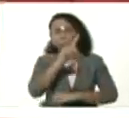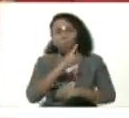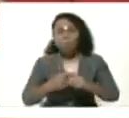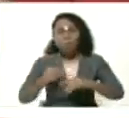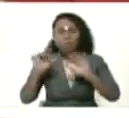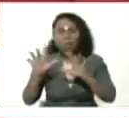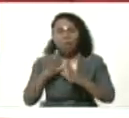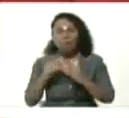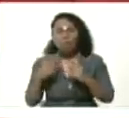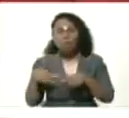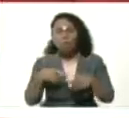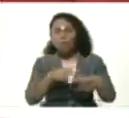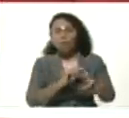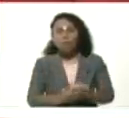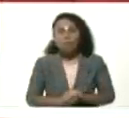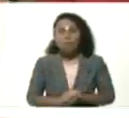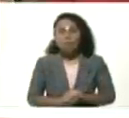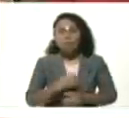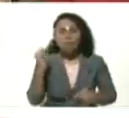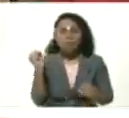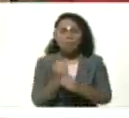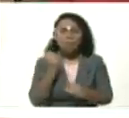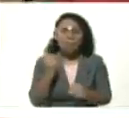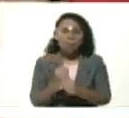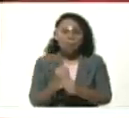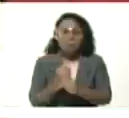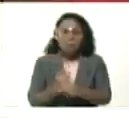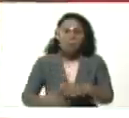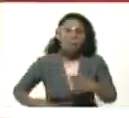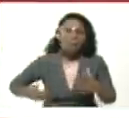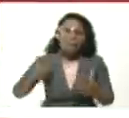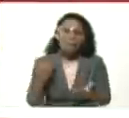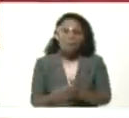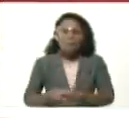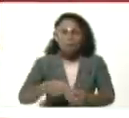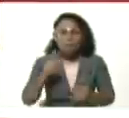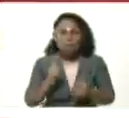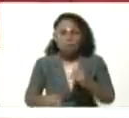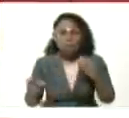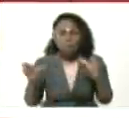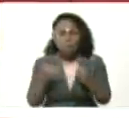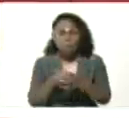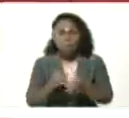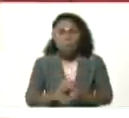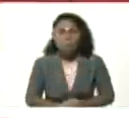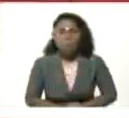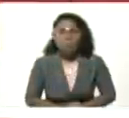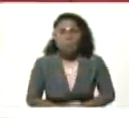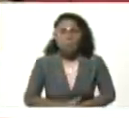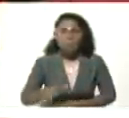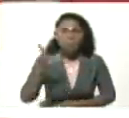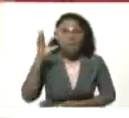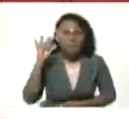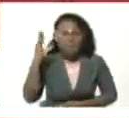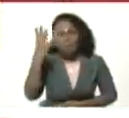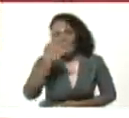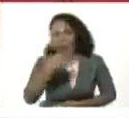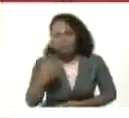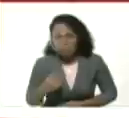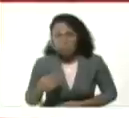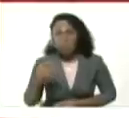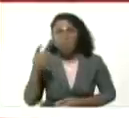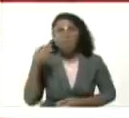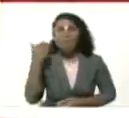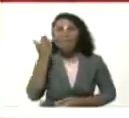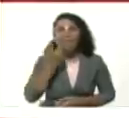en todos los sectores, desde los trabajadores hasta el último sector. Mujeres, jóvenes,